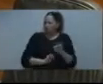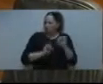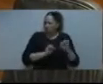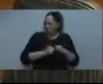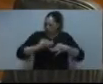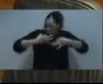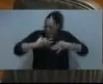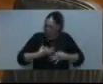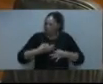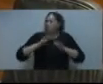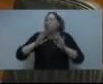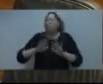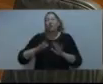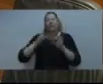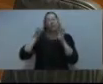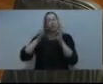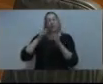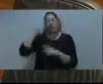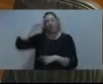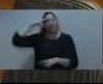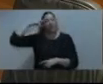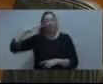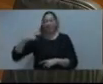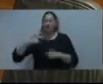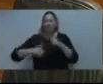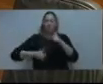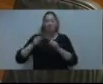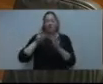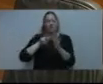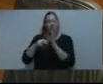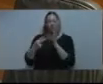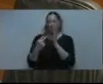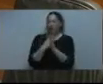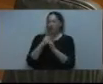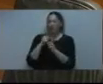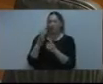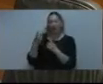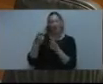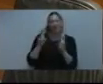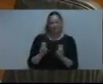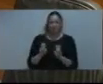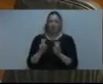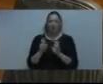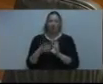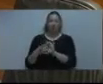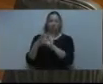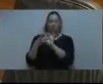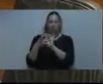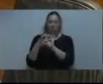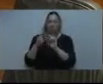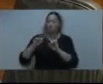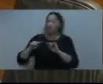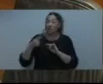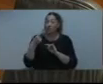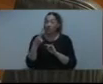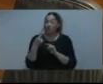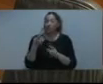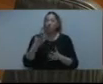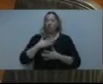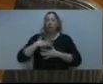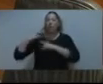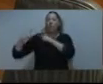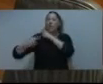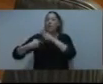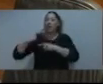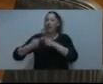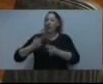la lealtad y la transparencia que merecen estas cuestiones. Estas dos consideraciones, señoría, la primera es que el legado patrimonial